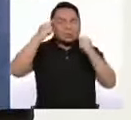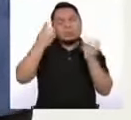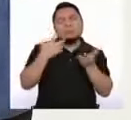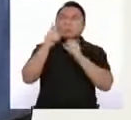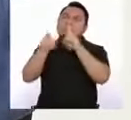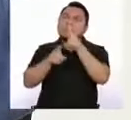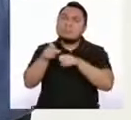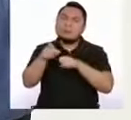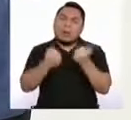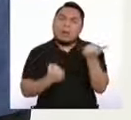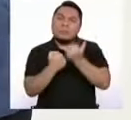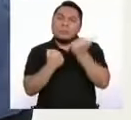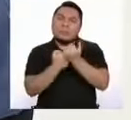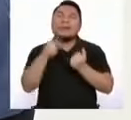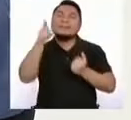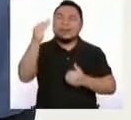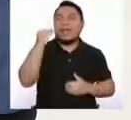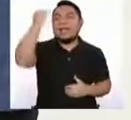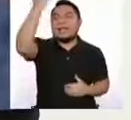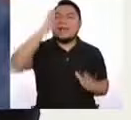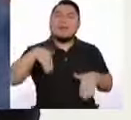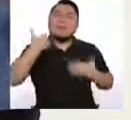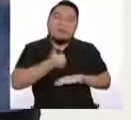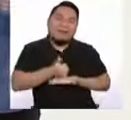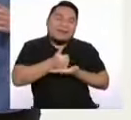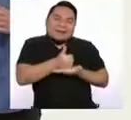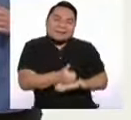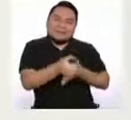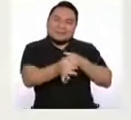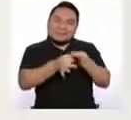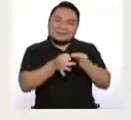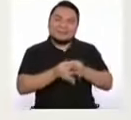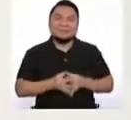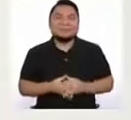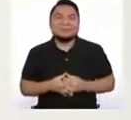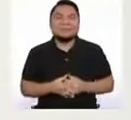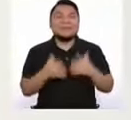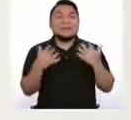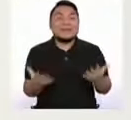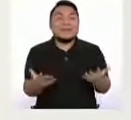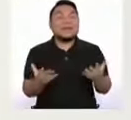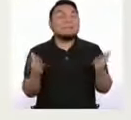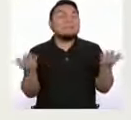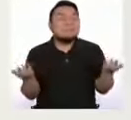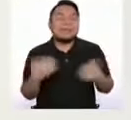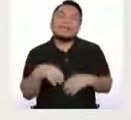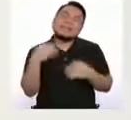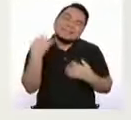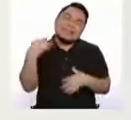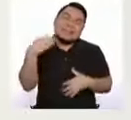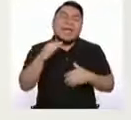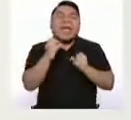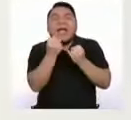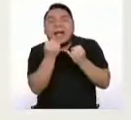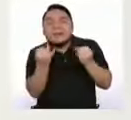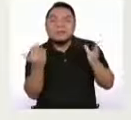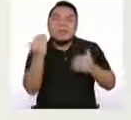apoyo en alguna actividad, pueden acudir a ustedes. Pero como nunca falta un adulto